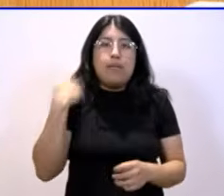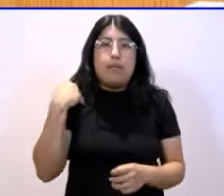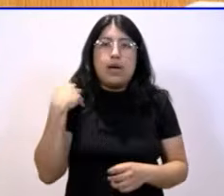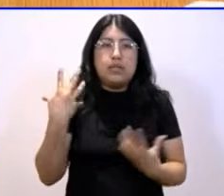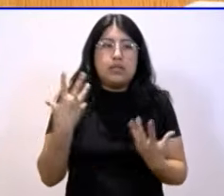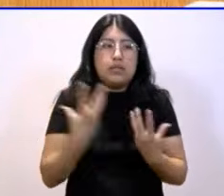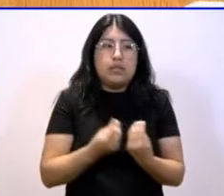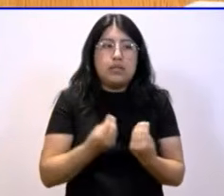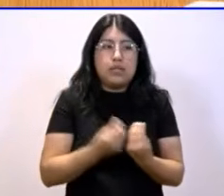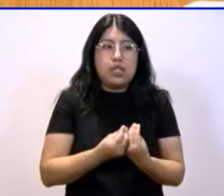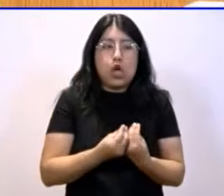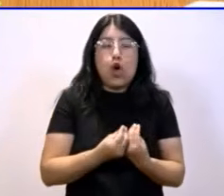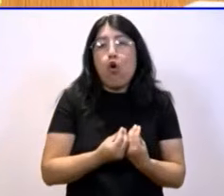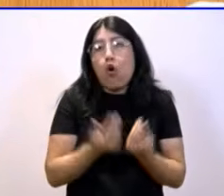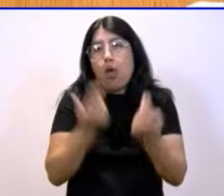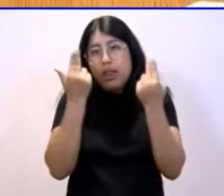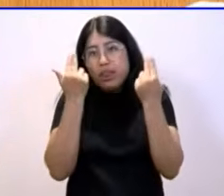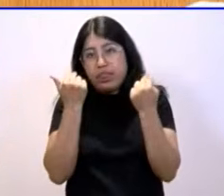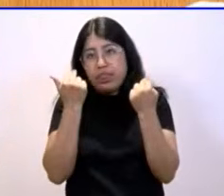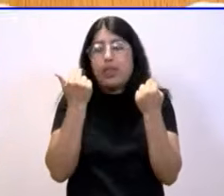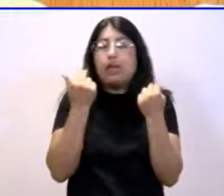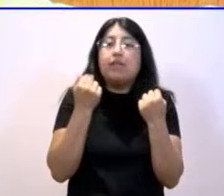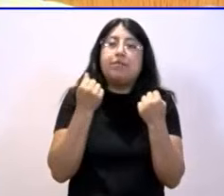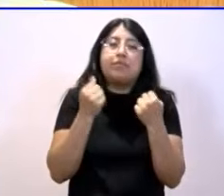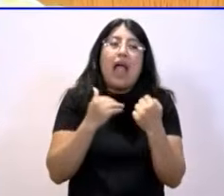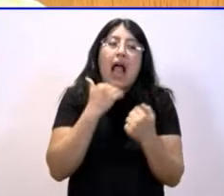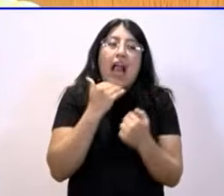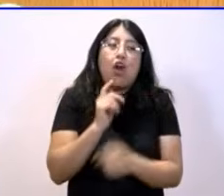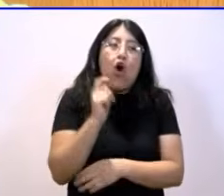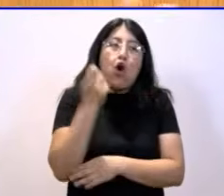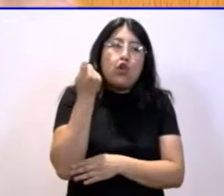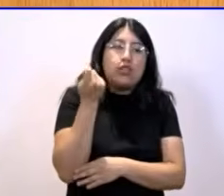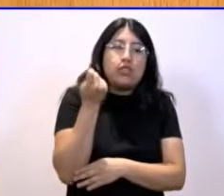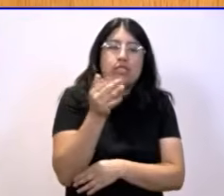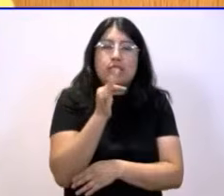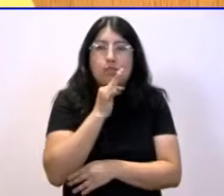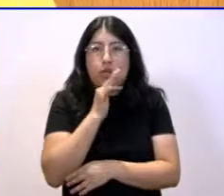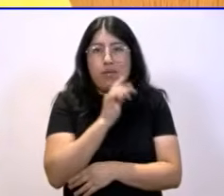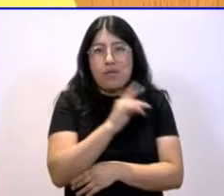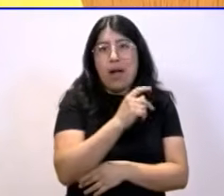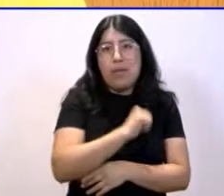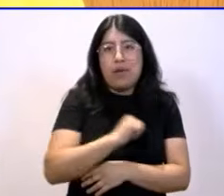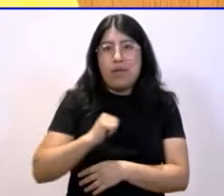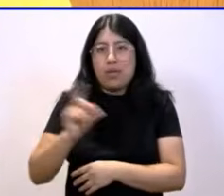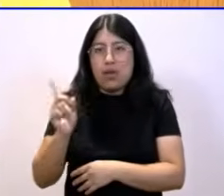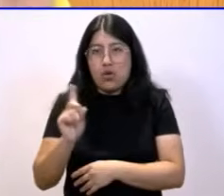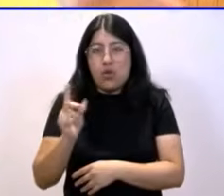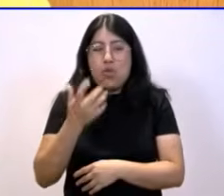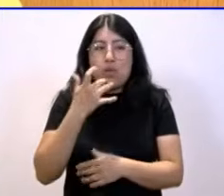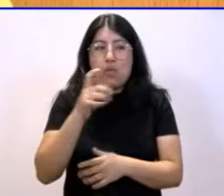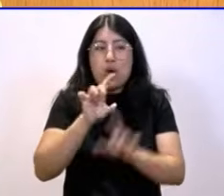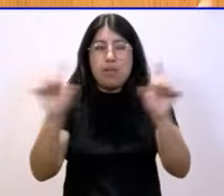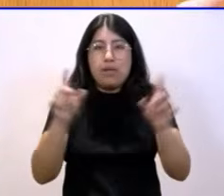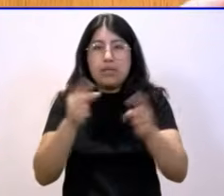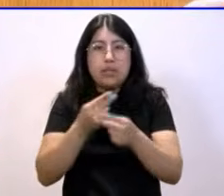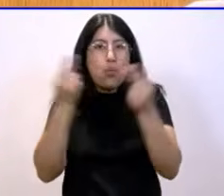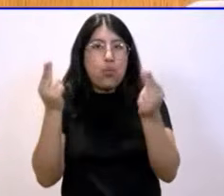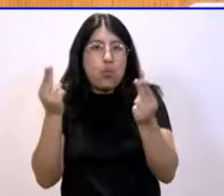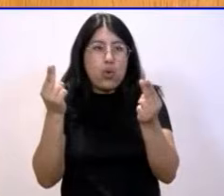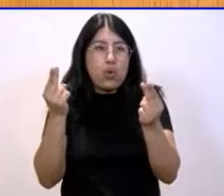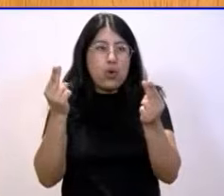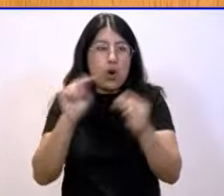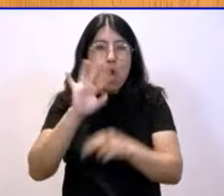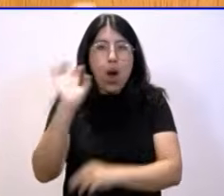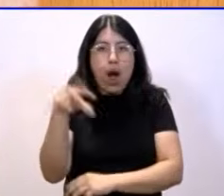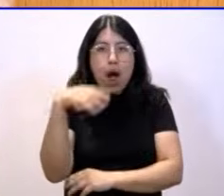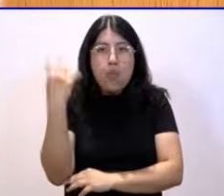mi mansedumbre habitual, alguna cosa conseguí que aún no han privatizado, ¿verdad?, como esa empresa pública de ambulancias,